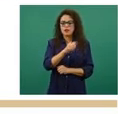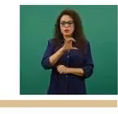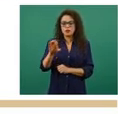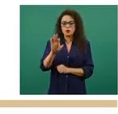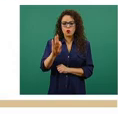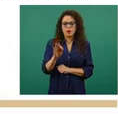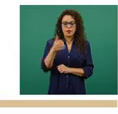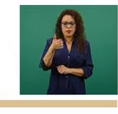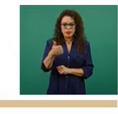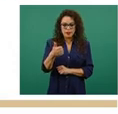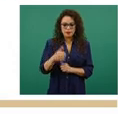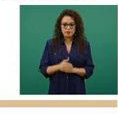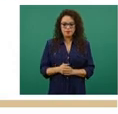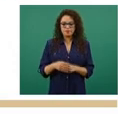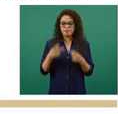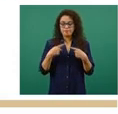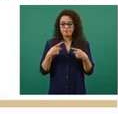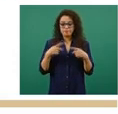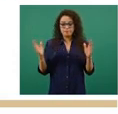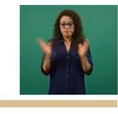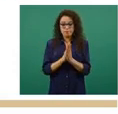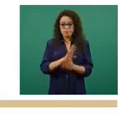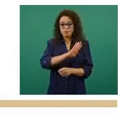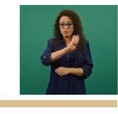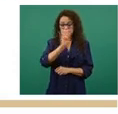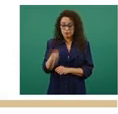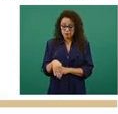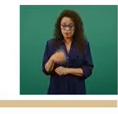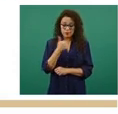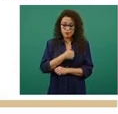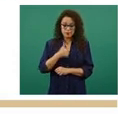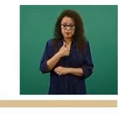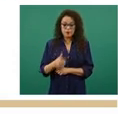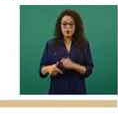1.826.646 y tenemos defunciones confirmadas